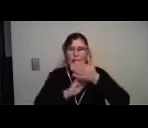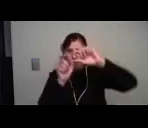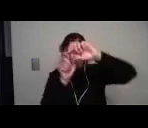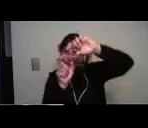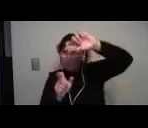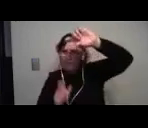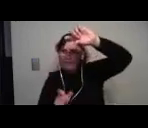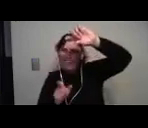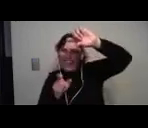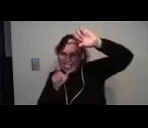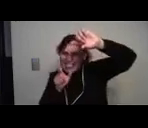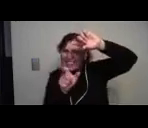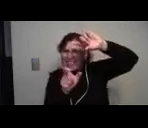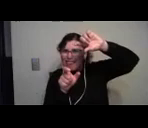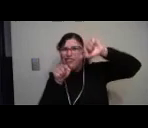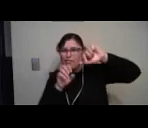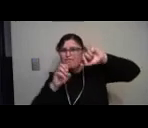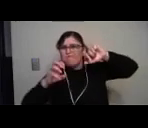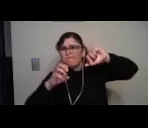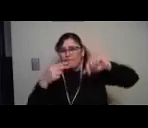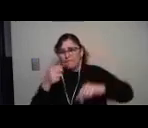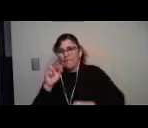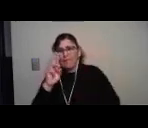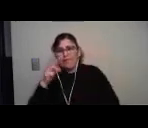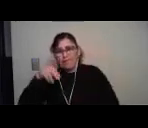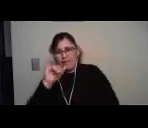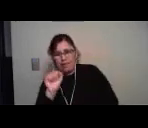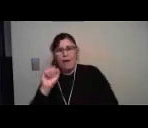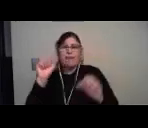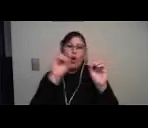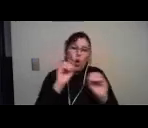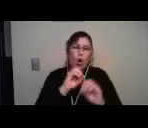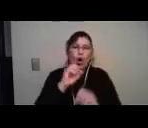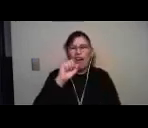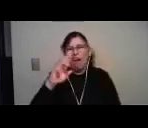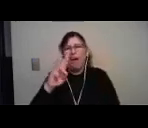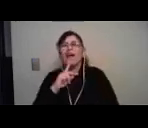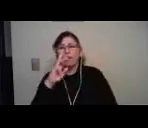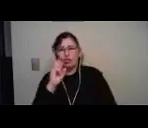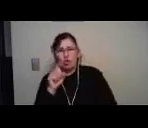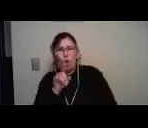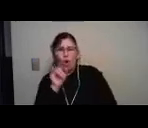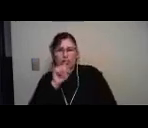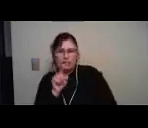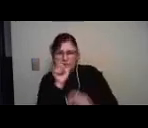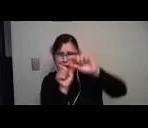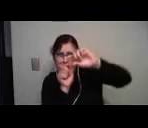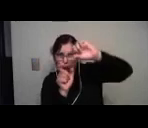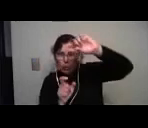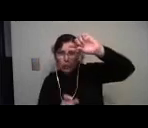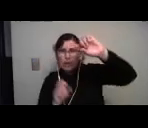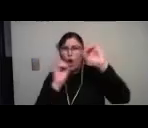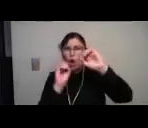canal vertebral, un estrechamiento, artrosis de columna, o espondiloartrosis, tumores en las